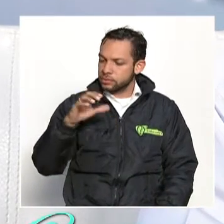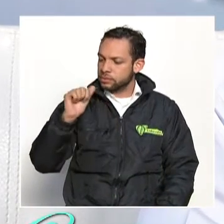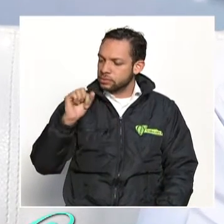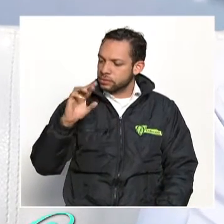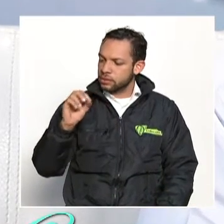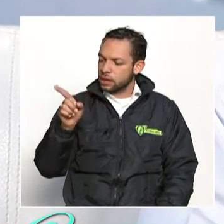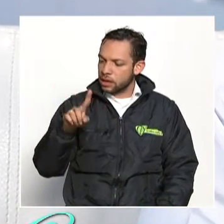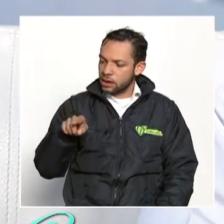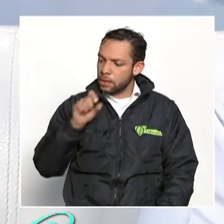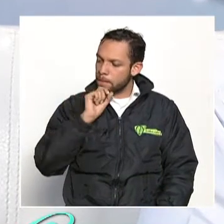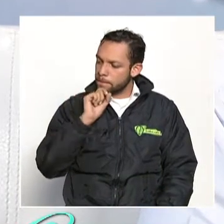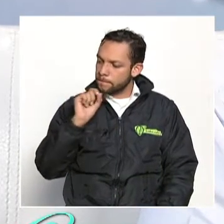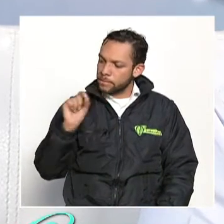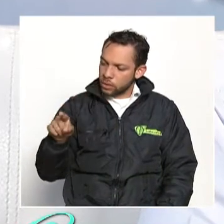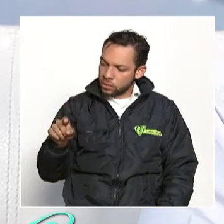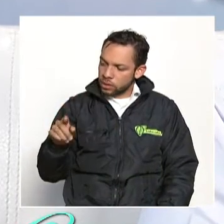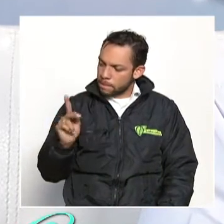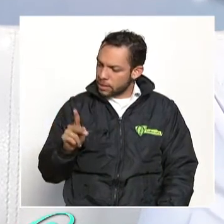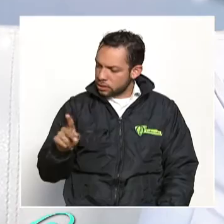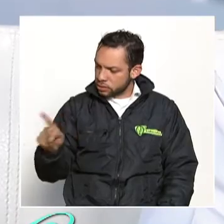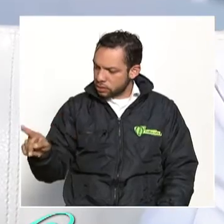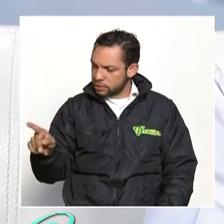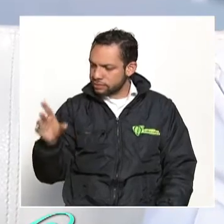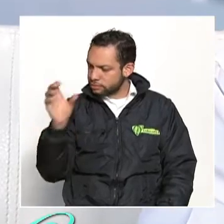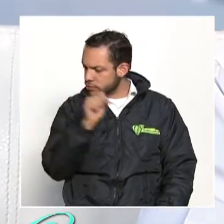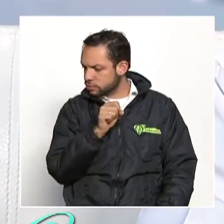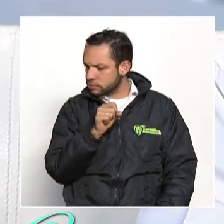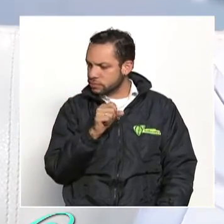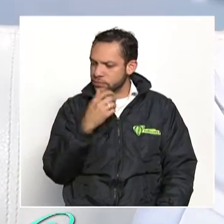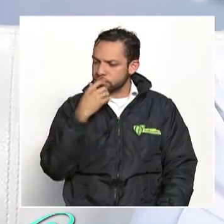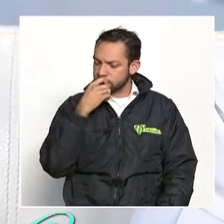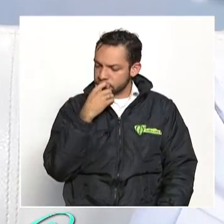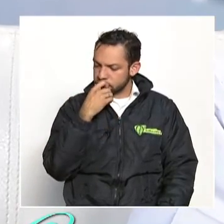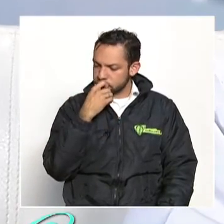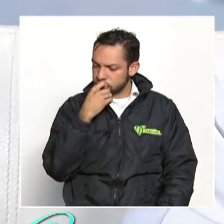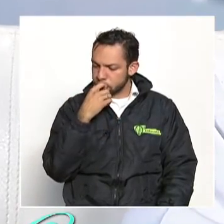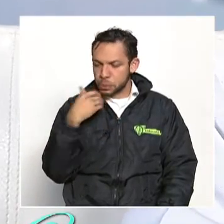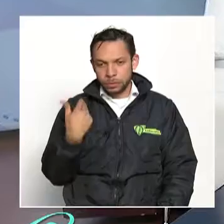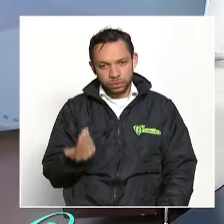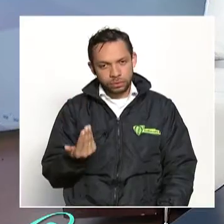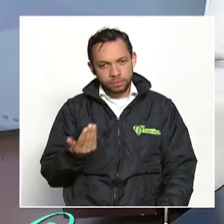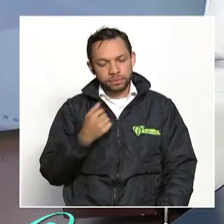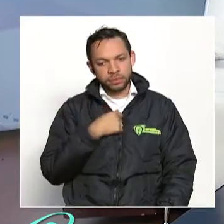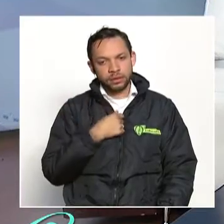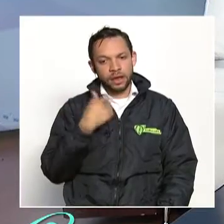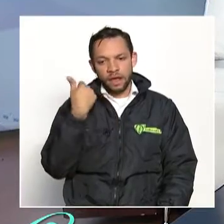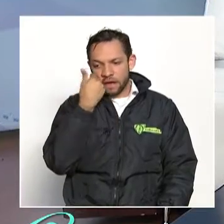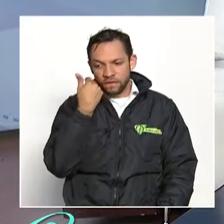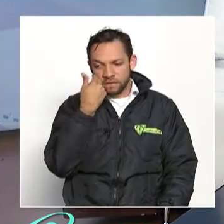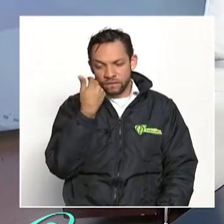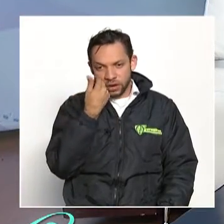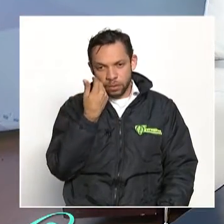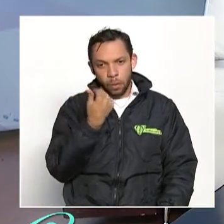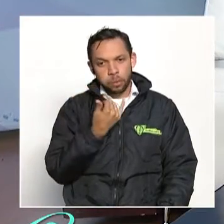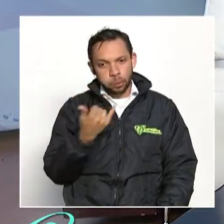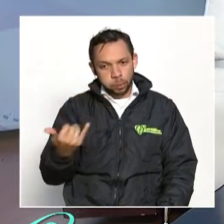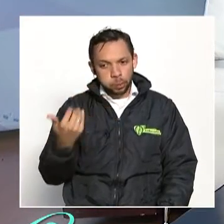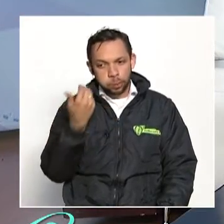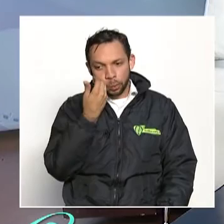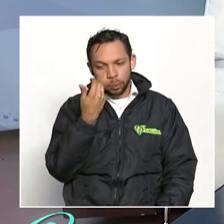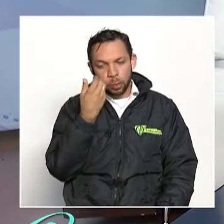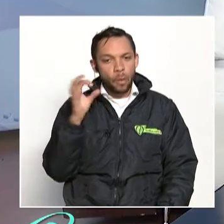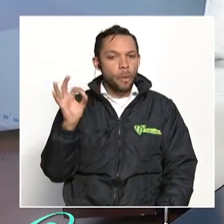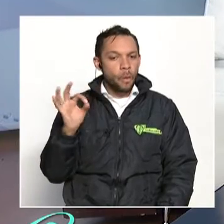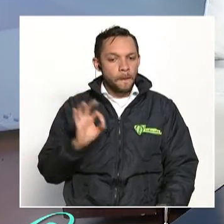muchas personas se preguntarán, en el proceso, digamos, de la enfermedad como tal, o desde